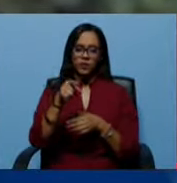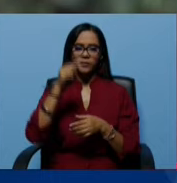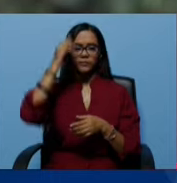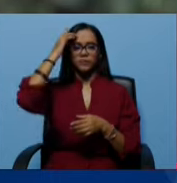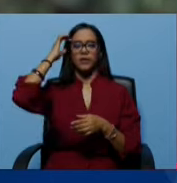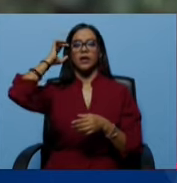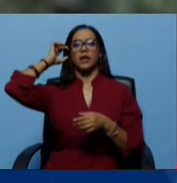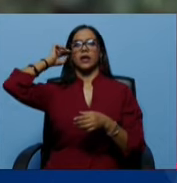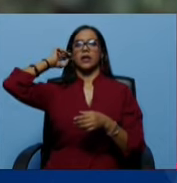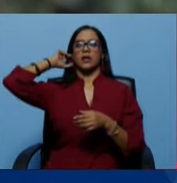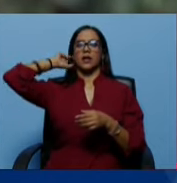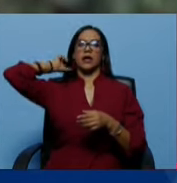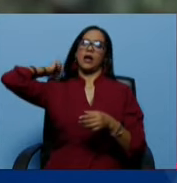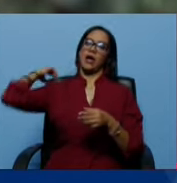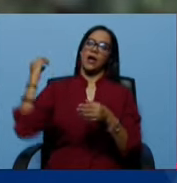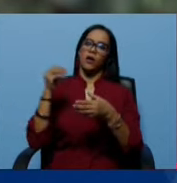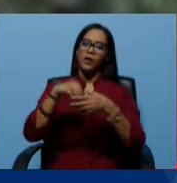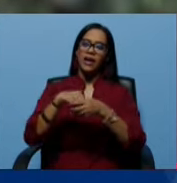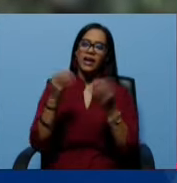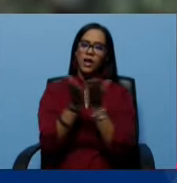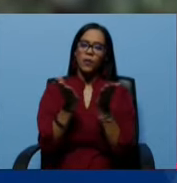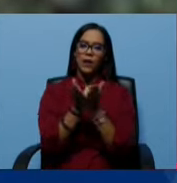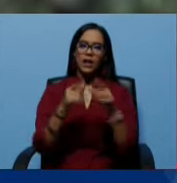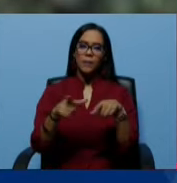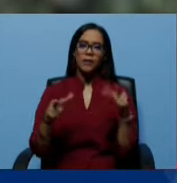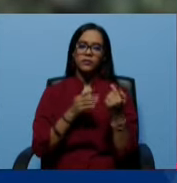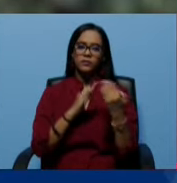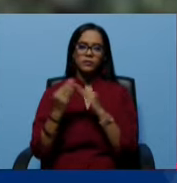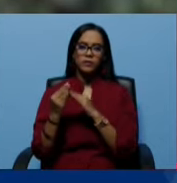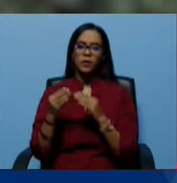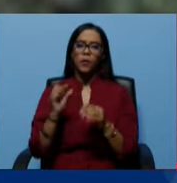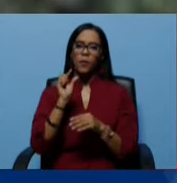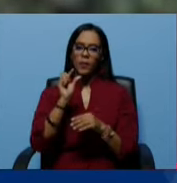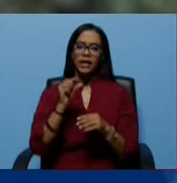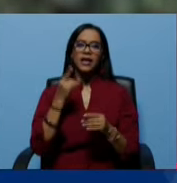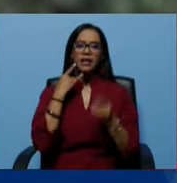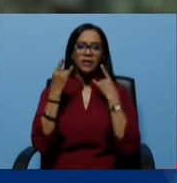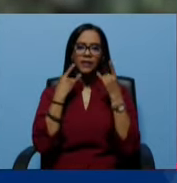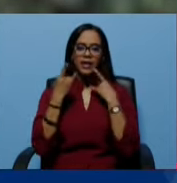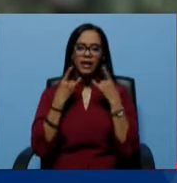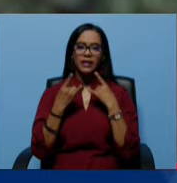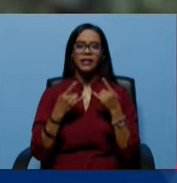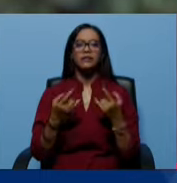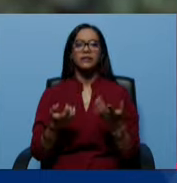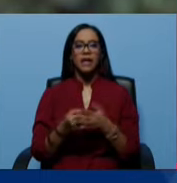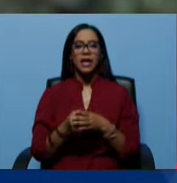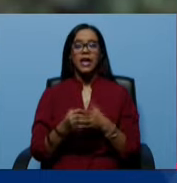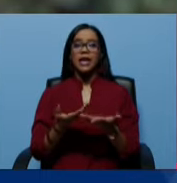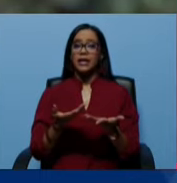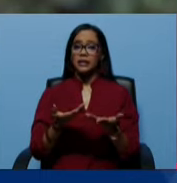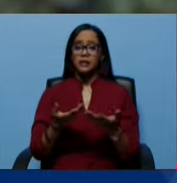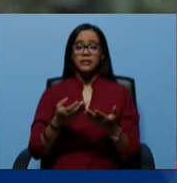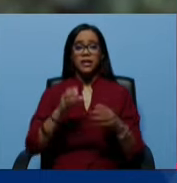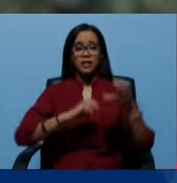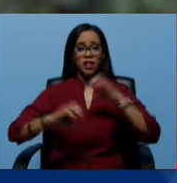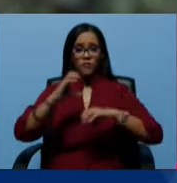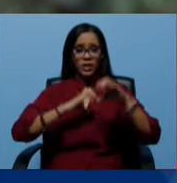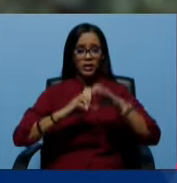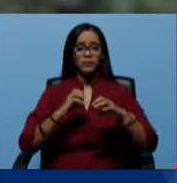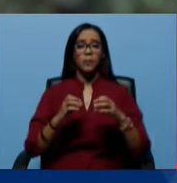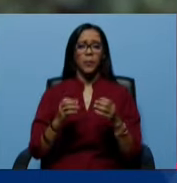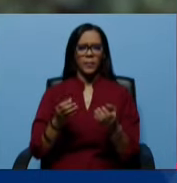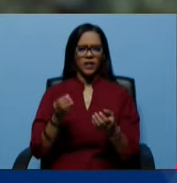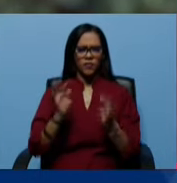de las comunidades, con actividades pequeñas y lúdicas científicas, estrategias, experimentos didácticos